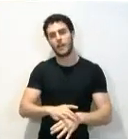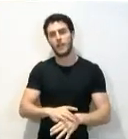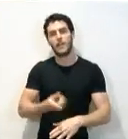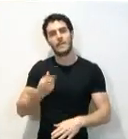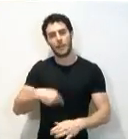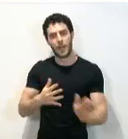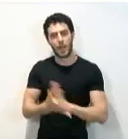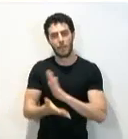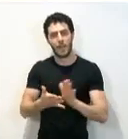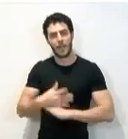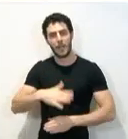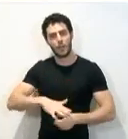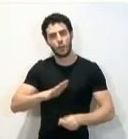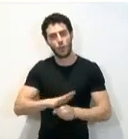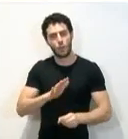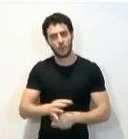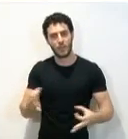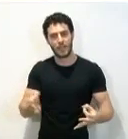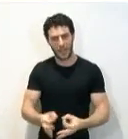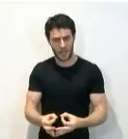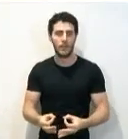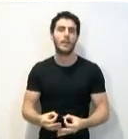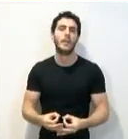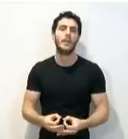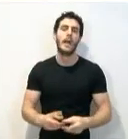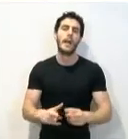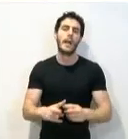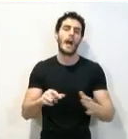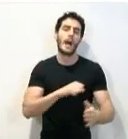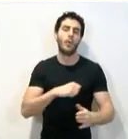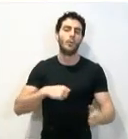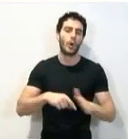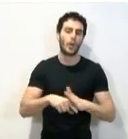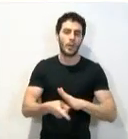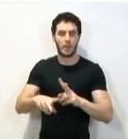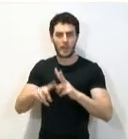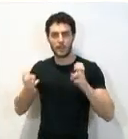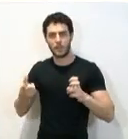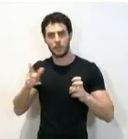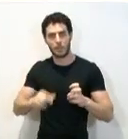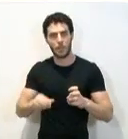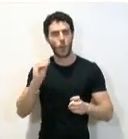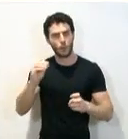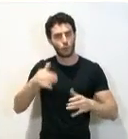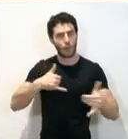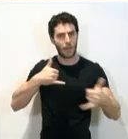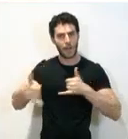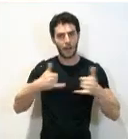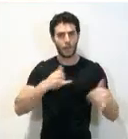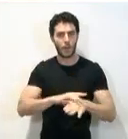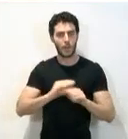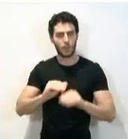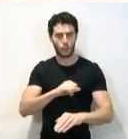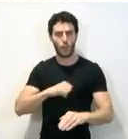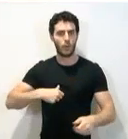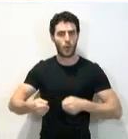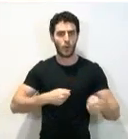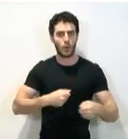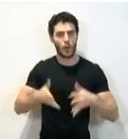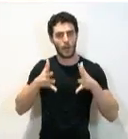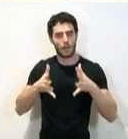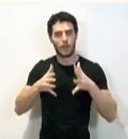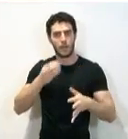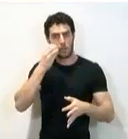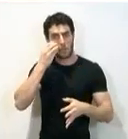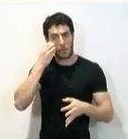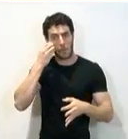de pacientes ambulatorios autogestionados como ingresados, y atender las consultas telefónicas de sus pacientes en autocontrol. En esta pandemia hemos